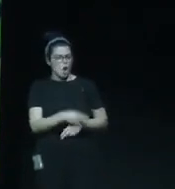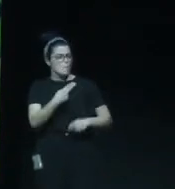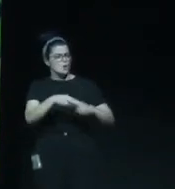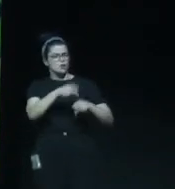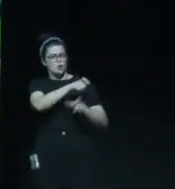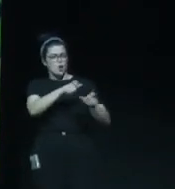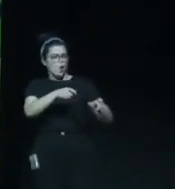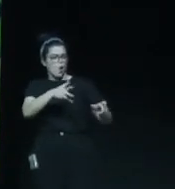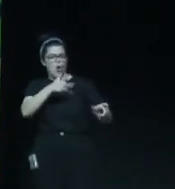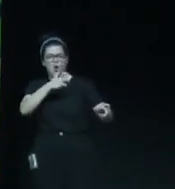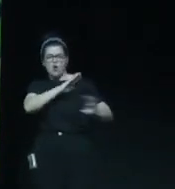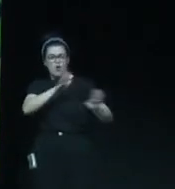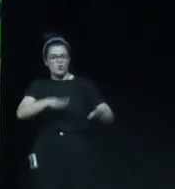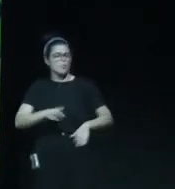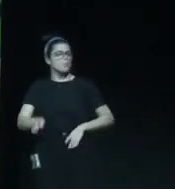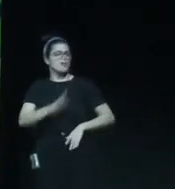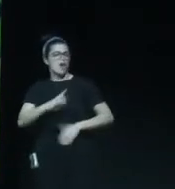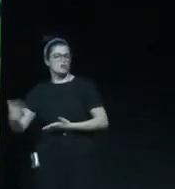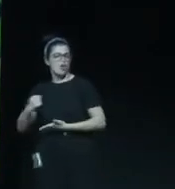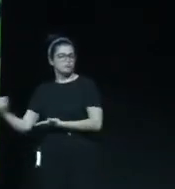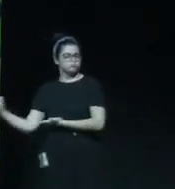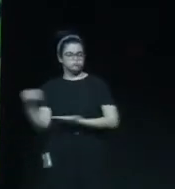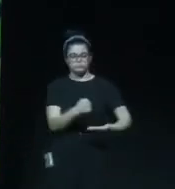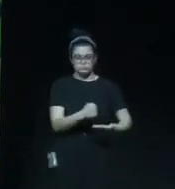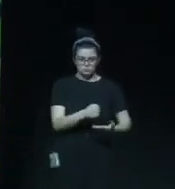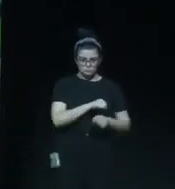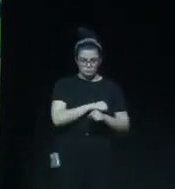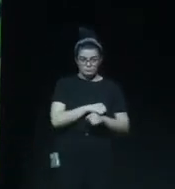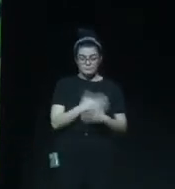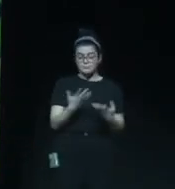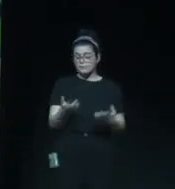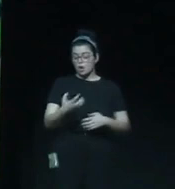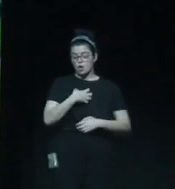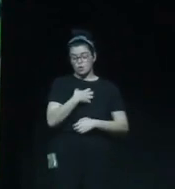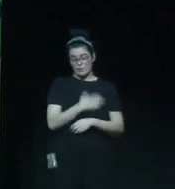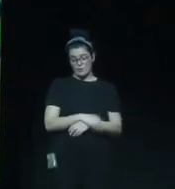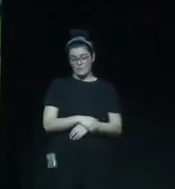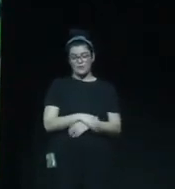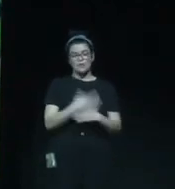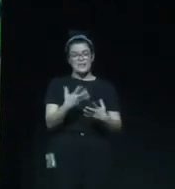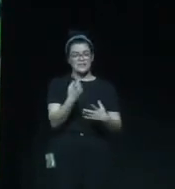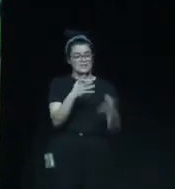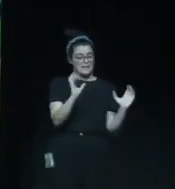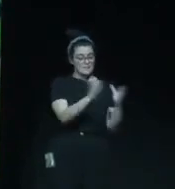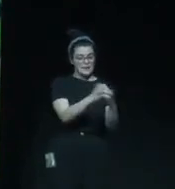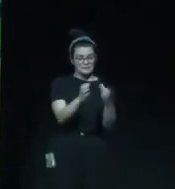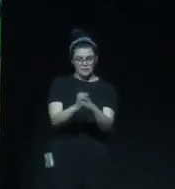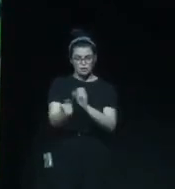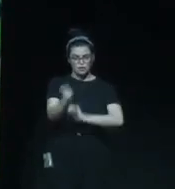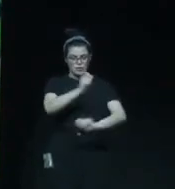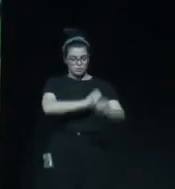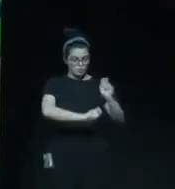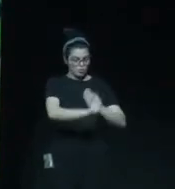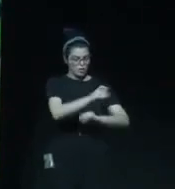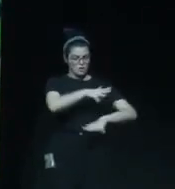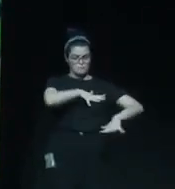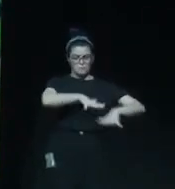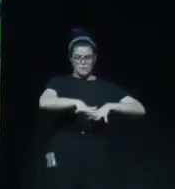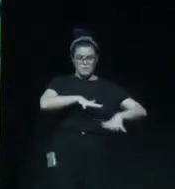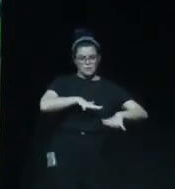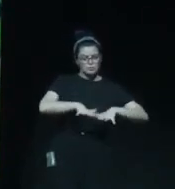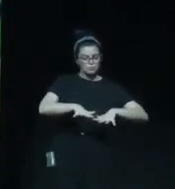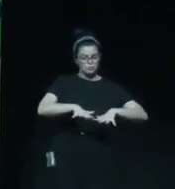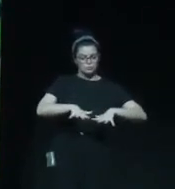los militares al poder. Lo que tenemos que hacer es organizarnos en partidos, en asociaciones, en movimientos,